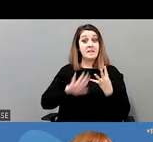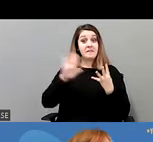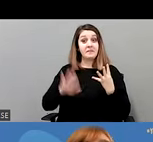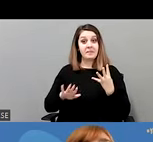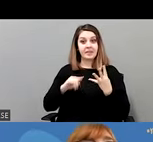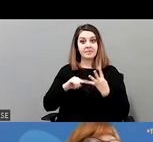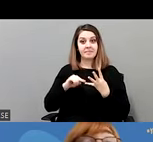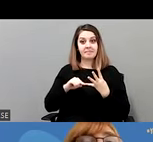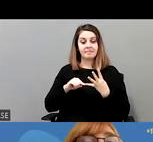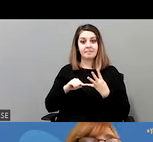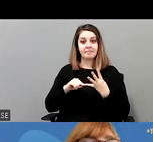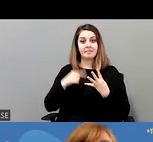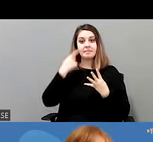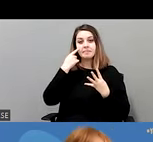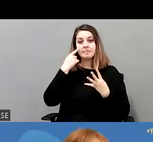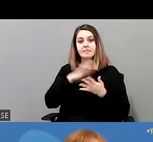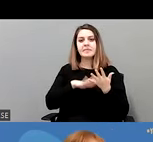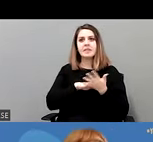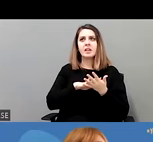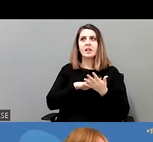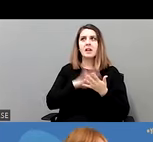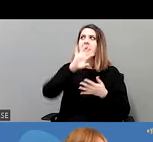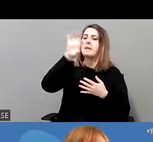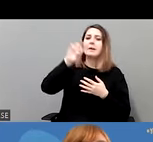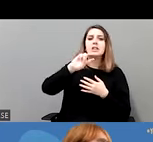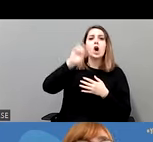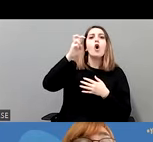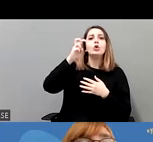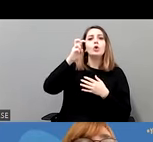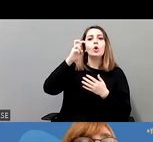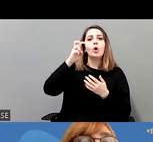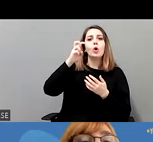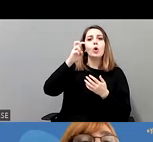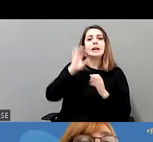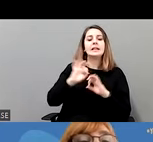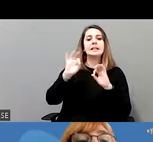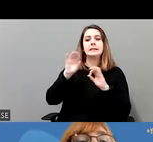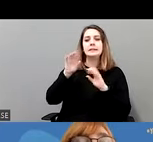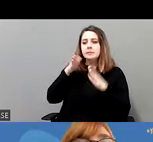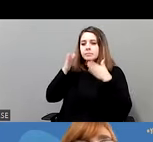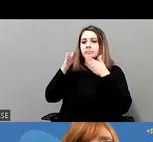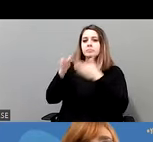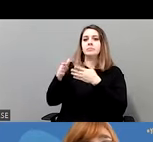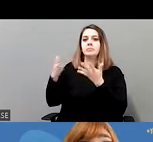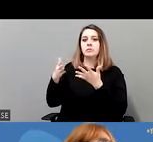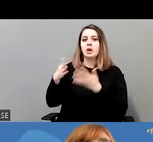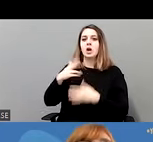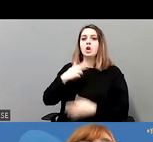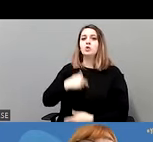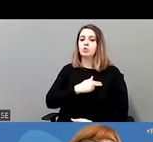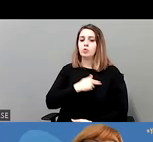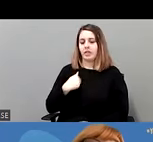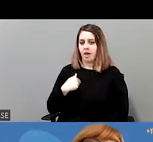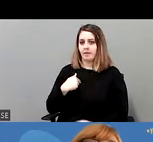ojo a qué está pasando en otros países, y en concreto nos vamos a centrar en Suecia.